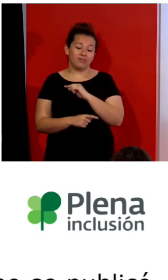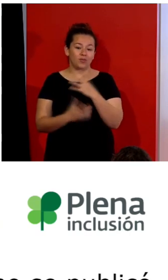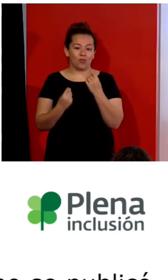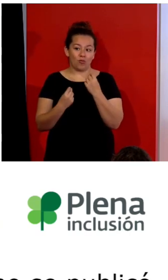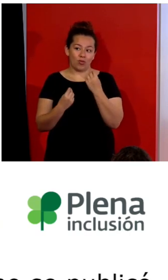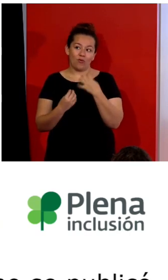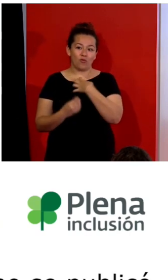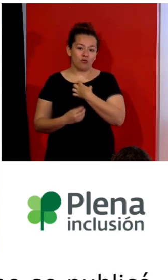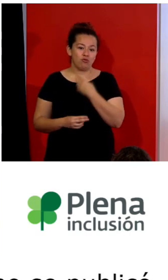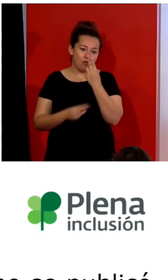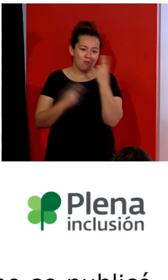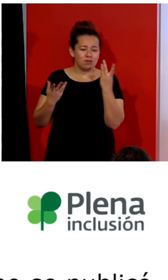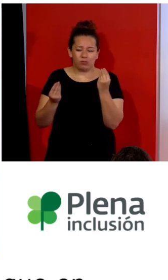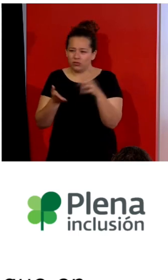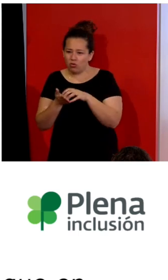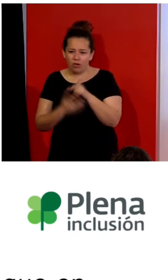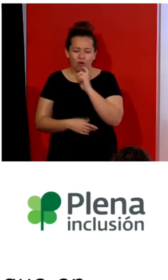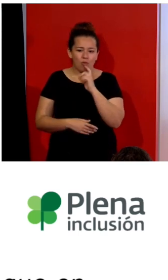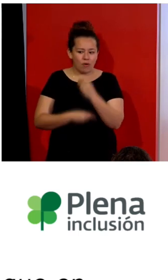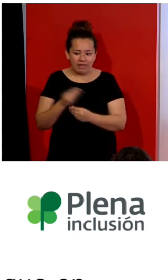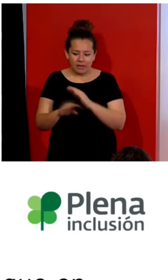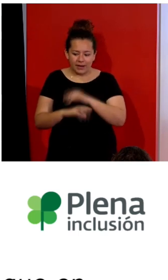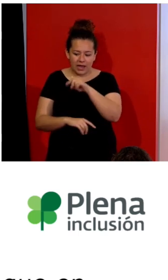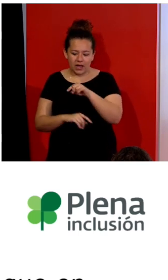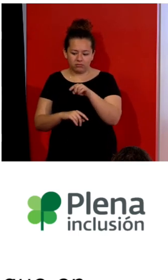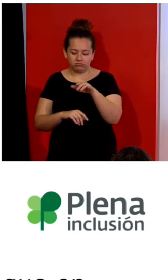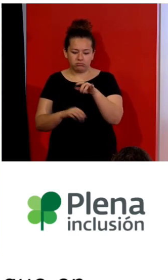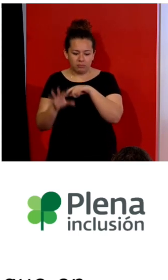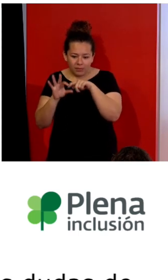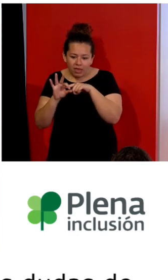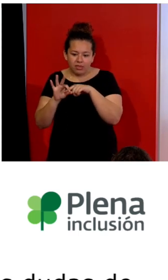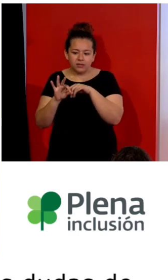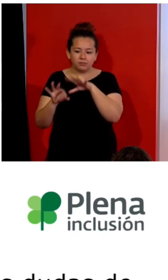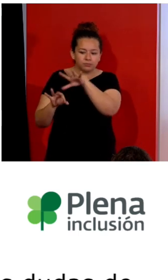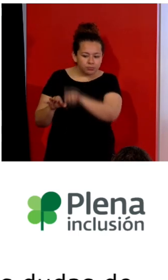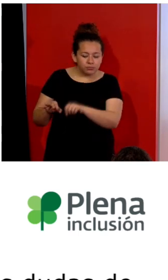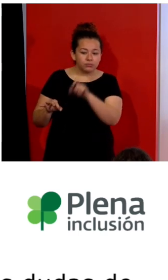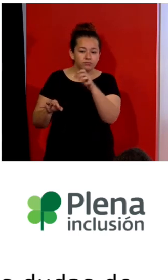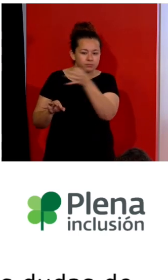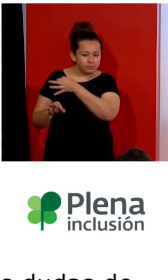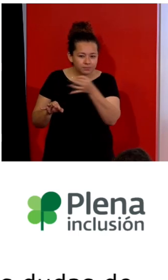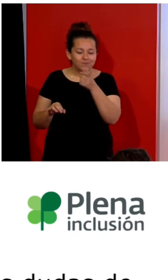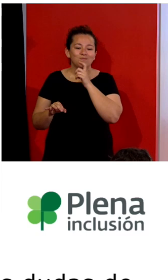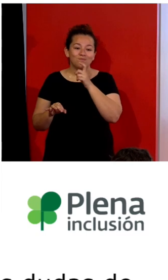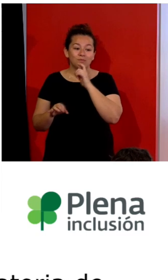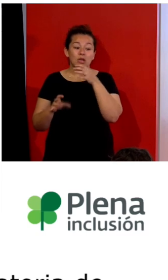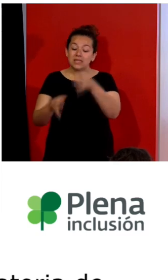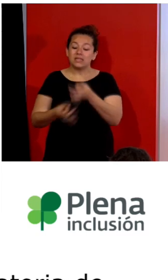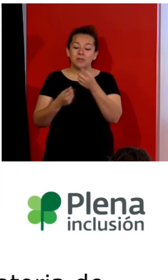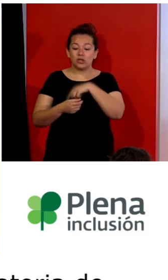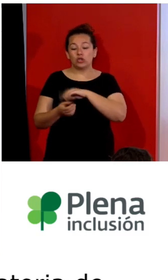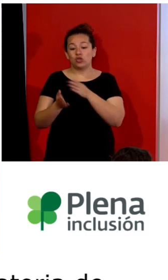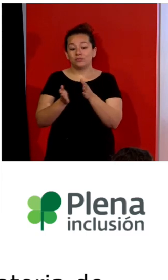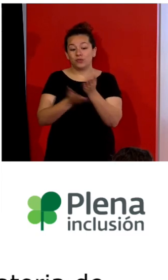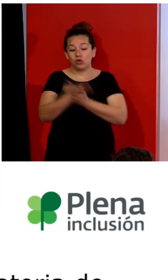dudas de cómo llevar a buen puerto la convocatoria de estas plazas. Siempre hemos colaborado estrechamente con CERMI